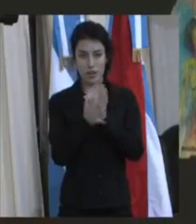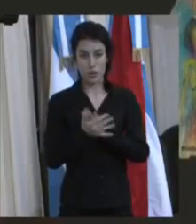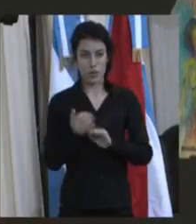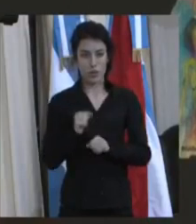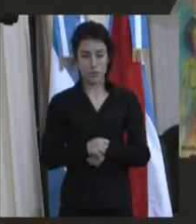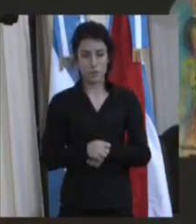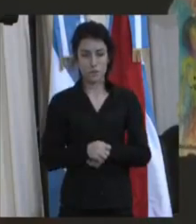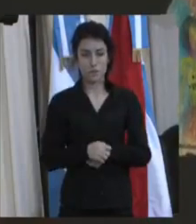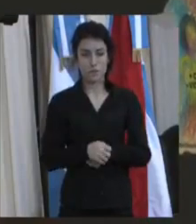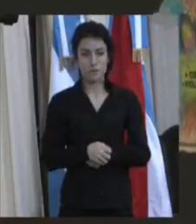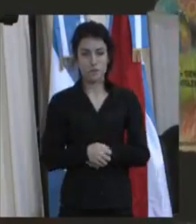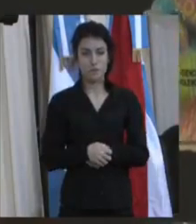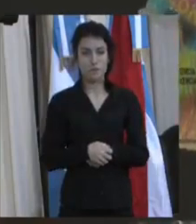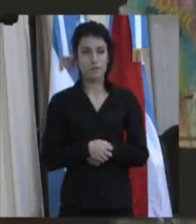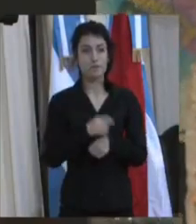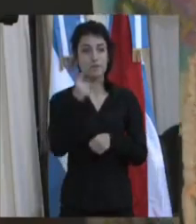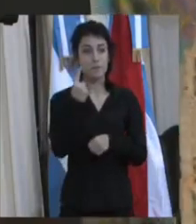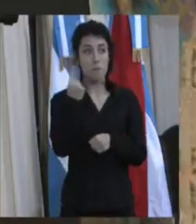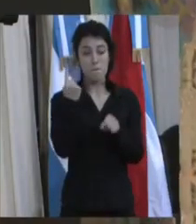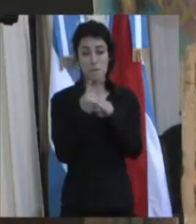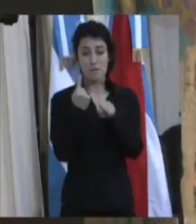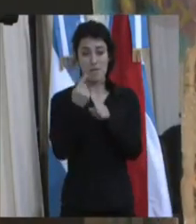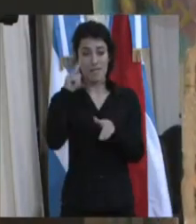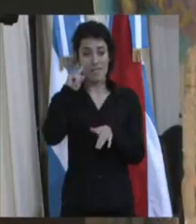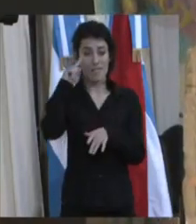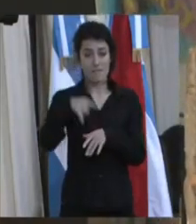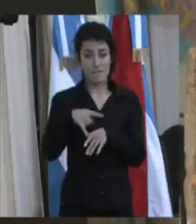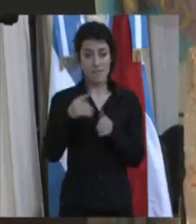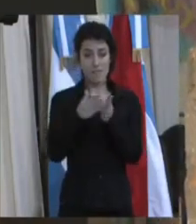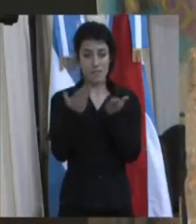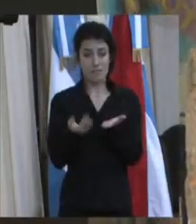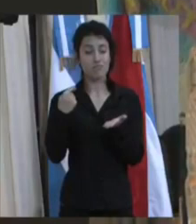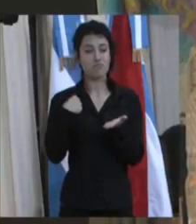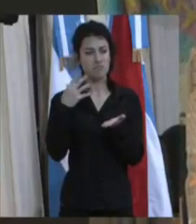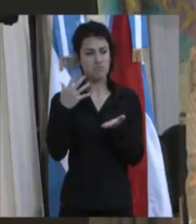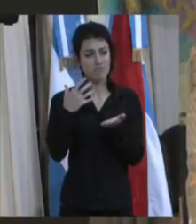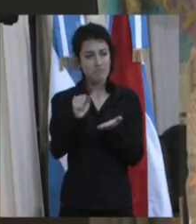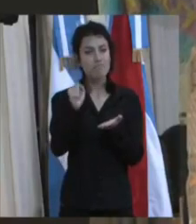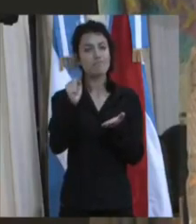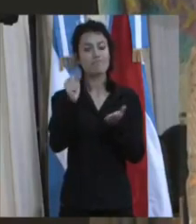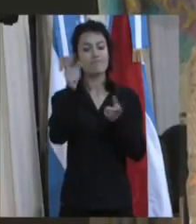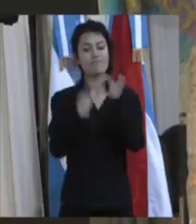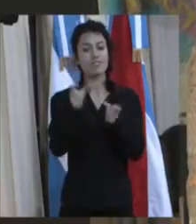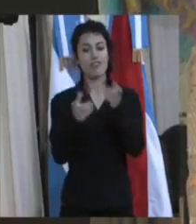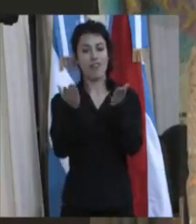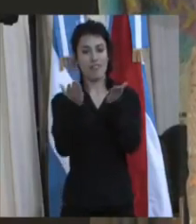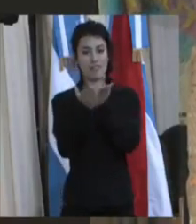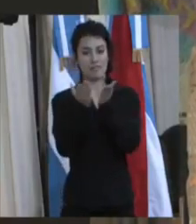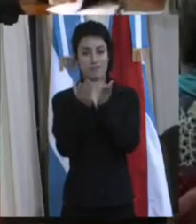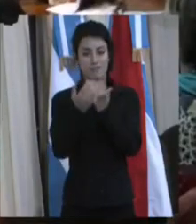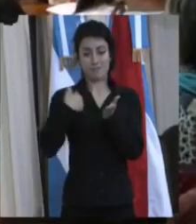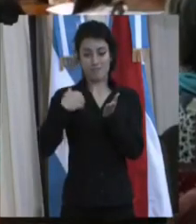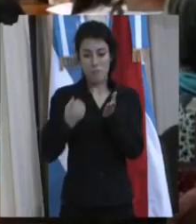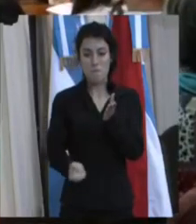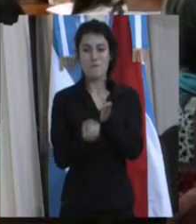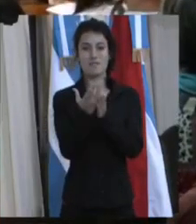Haciendo archivo, esta es la primera revistita que encuentro construida por estudiantes argentinos.